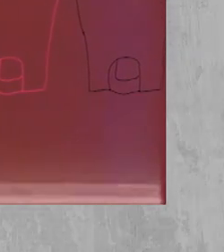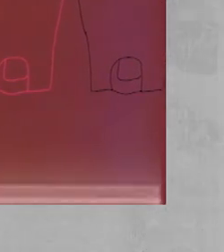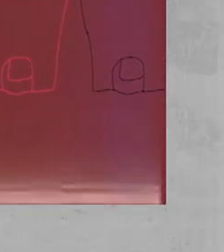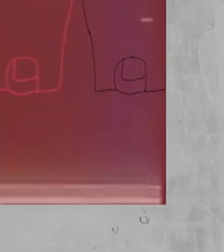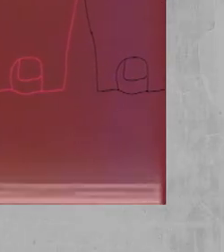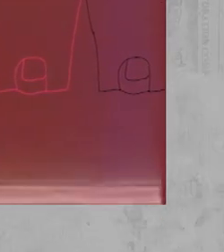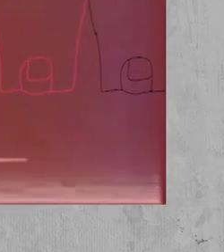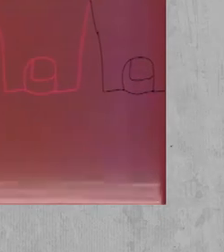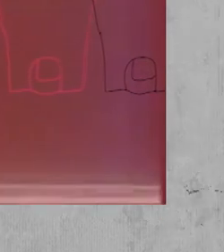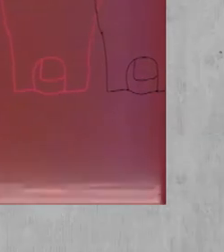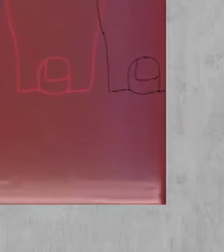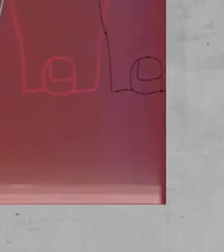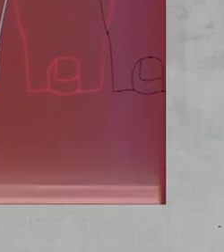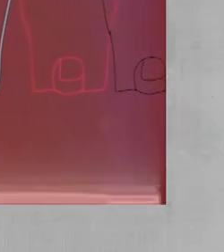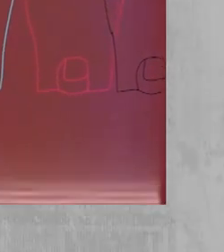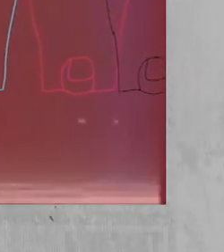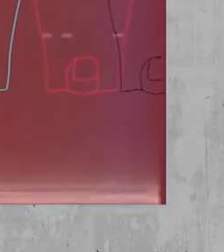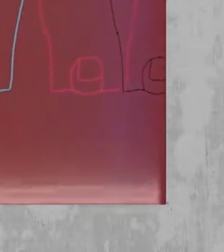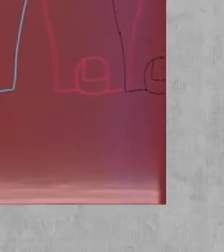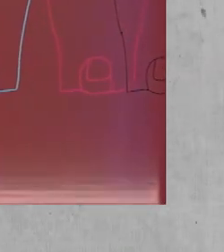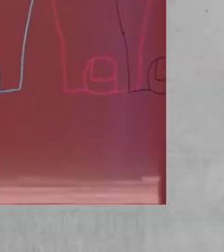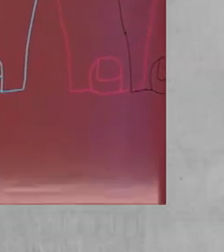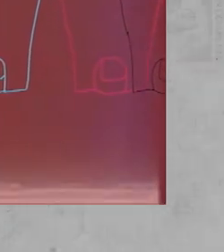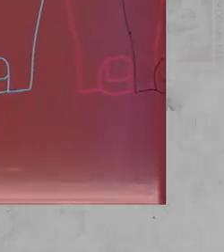para muchas familias